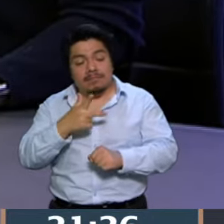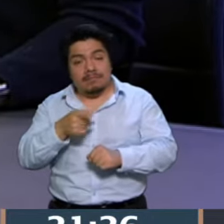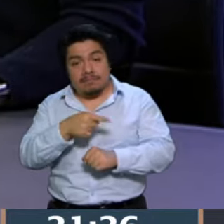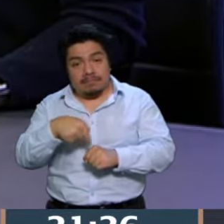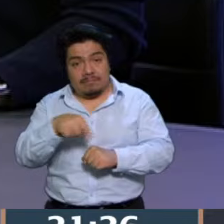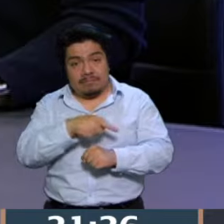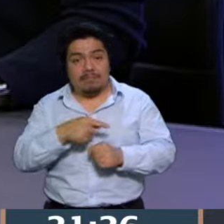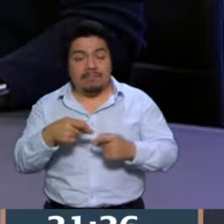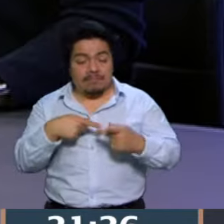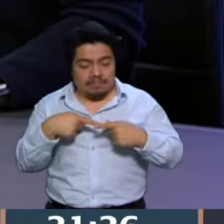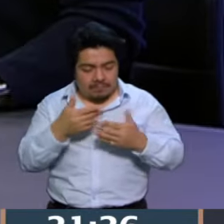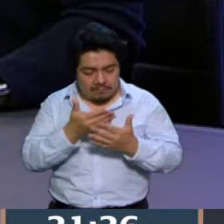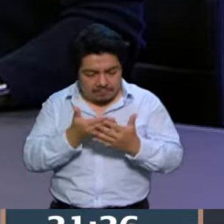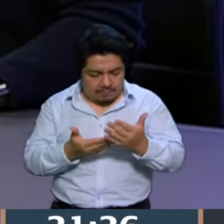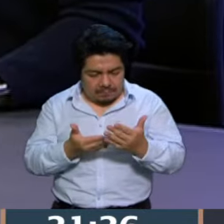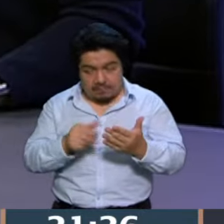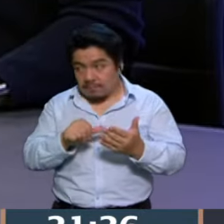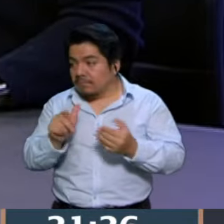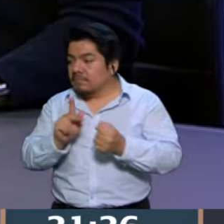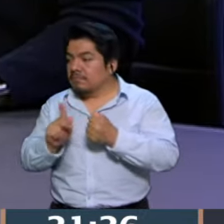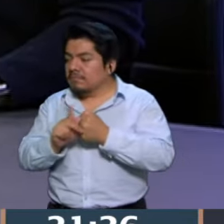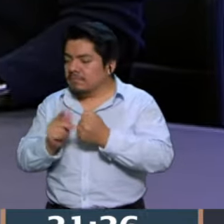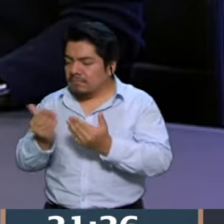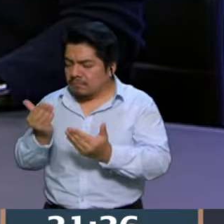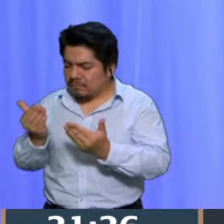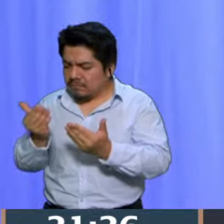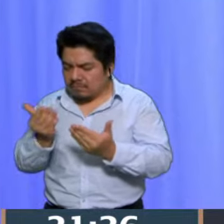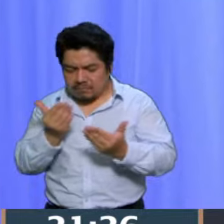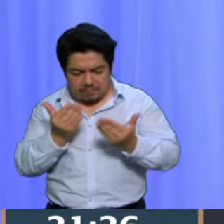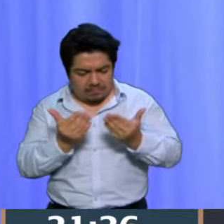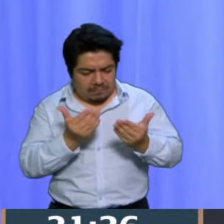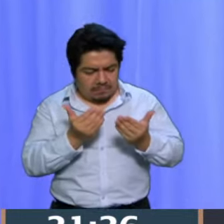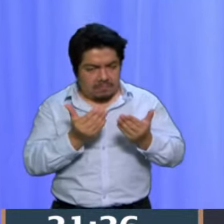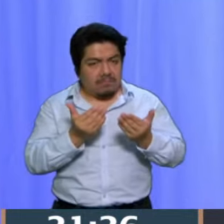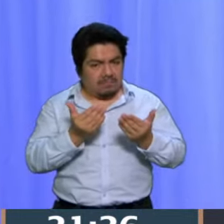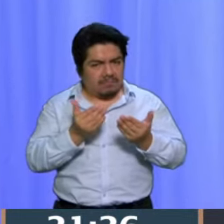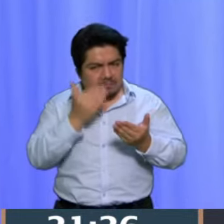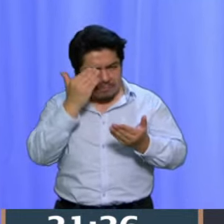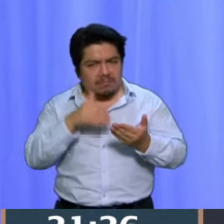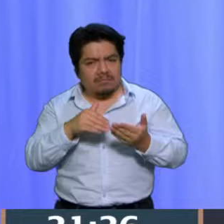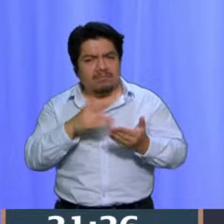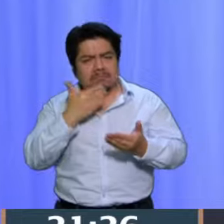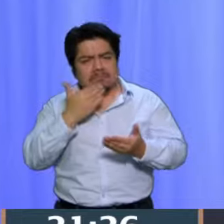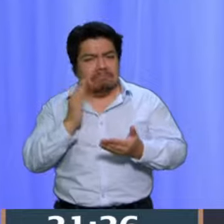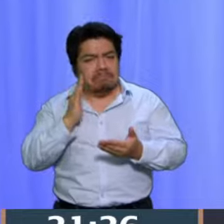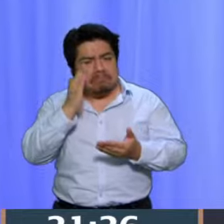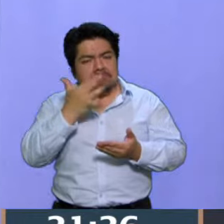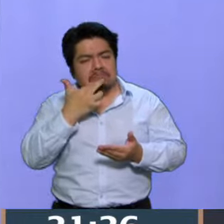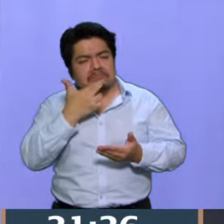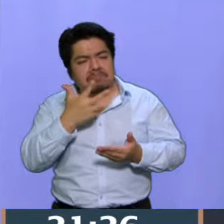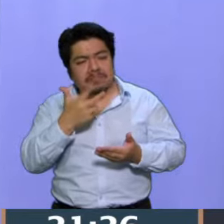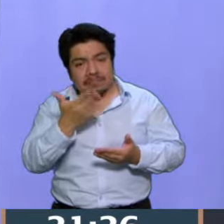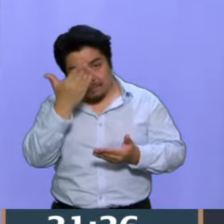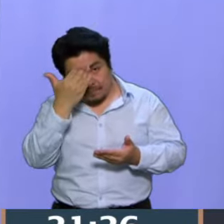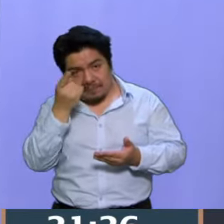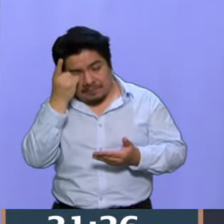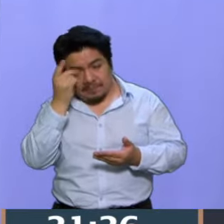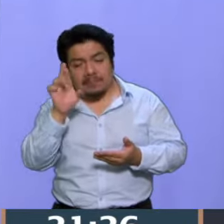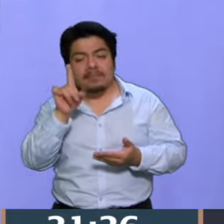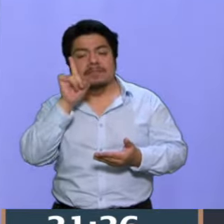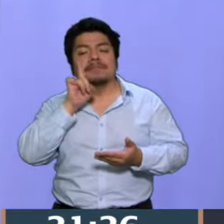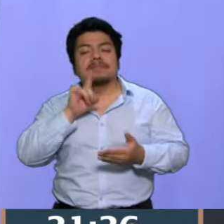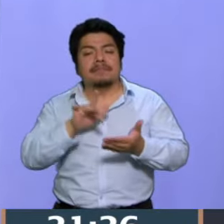datos y conociendo la realidad de otros países para un escenario muy, muy, muy prometedor. Excelente, doctora. Pues agradecerle mucho por su